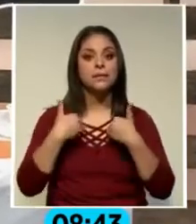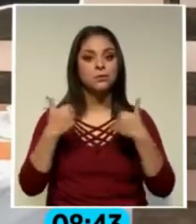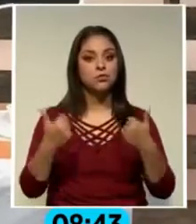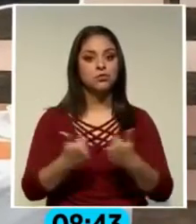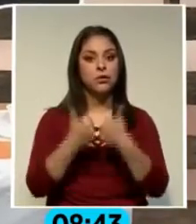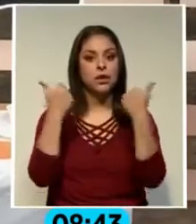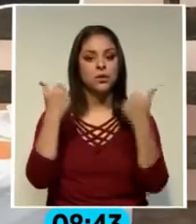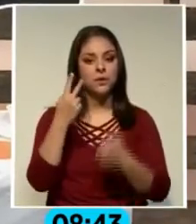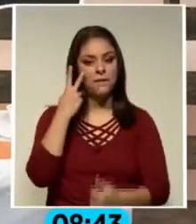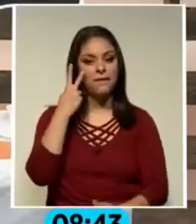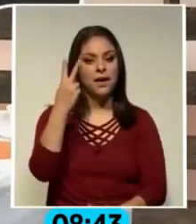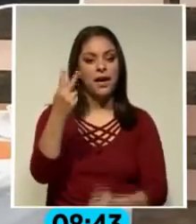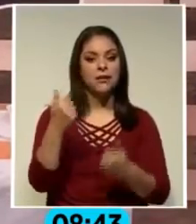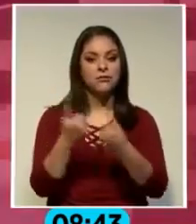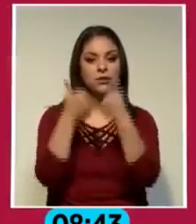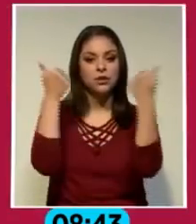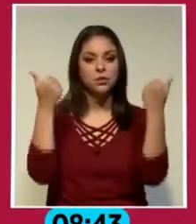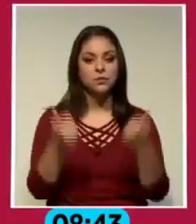a ver ese reto.